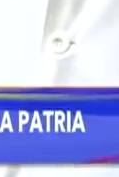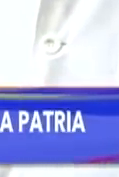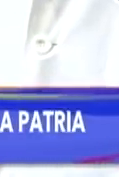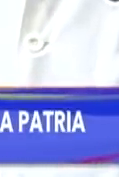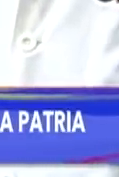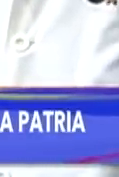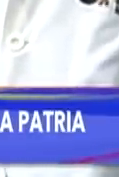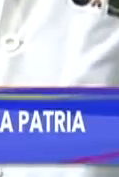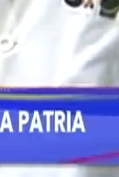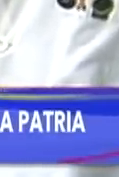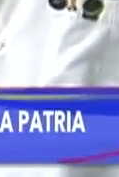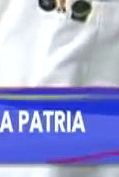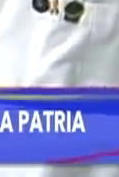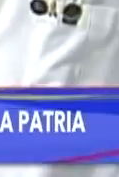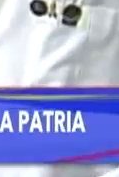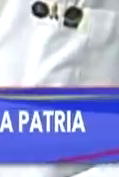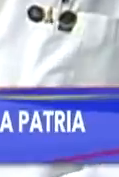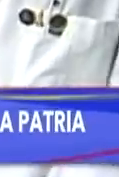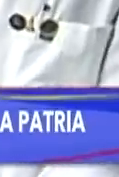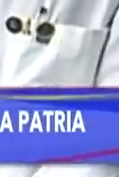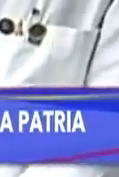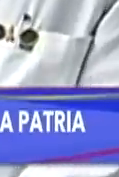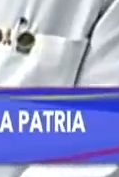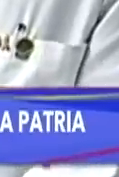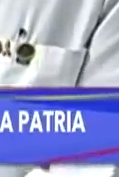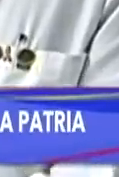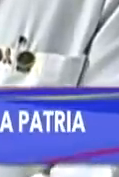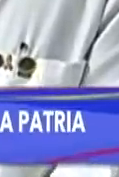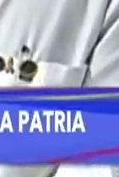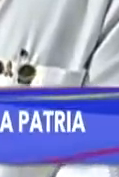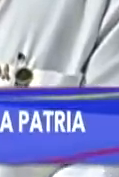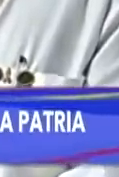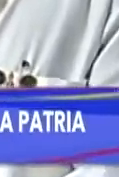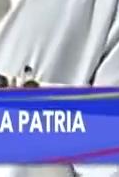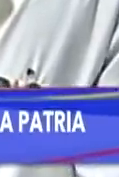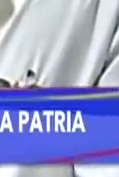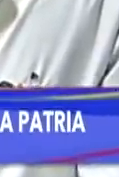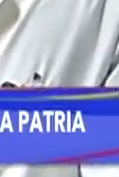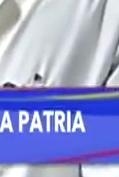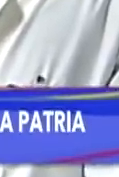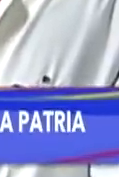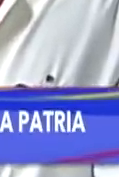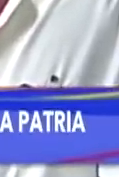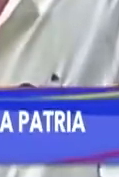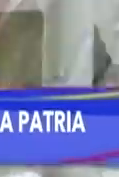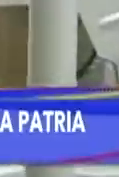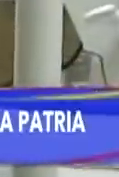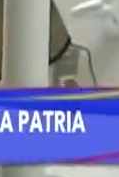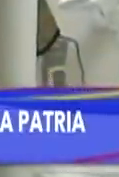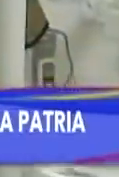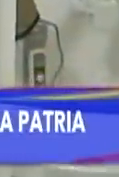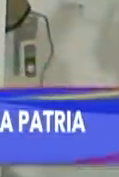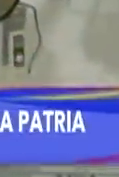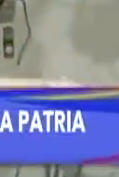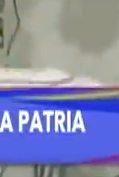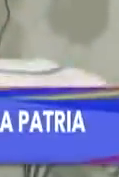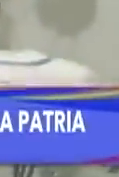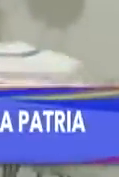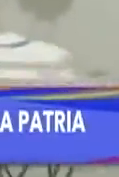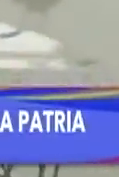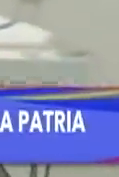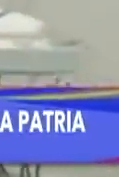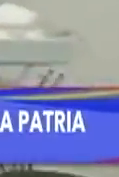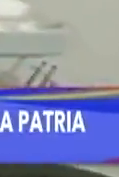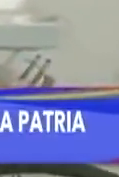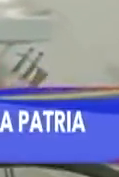pueblo que tanto lo necesita. Dios lo bendiga siempre, presidente. Bueno, presidente, esta es la expresión y el amor de